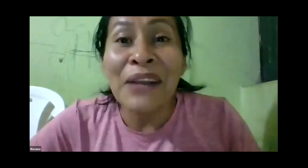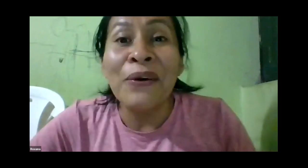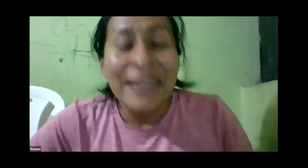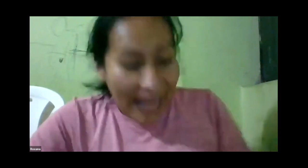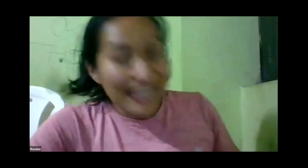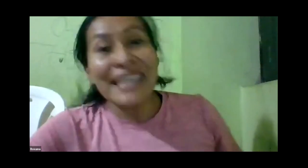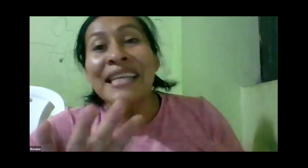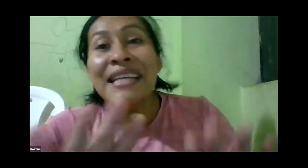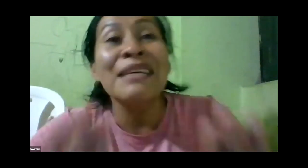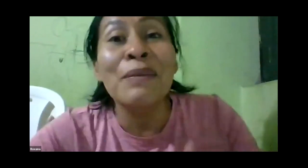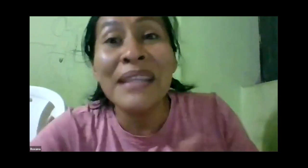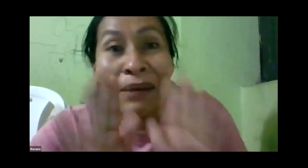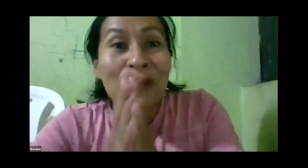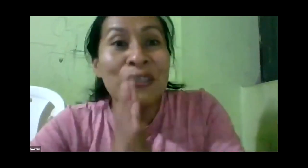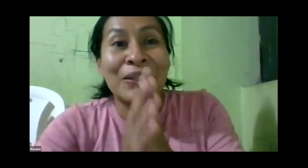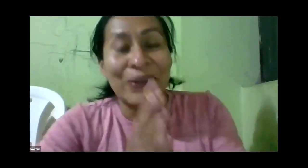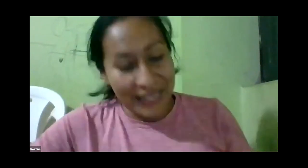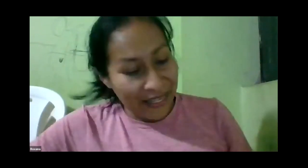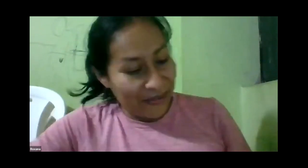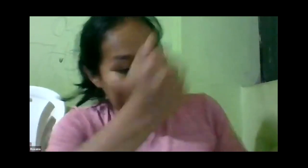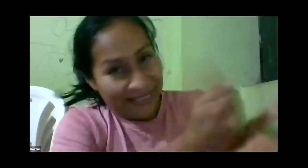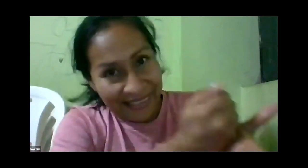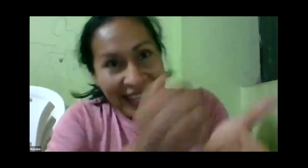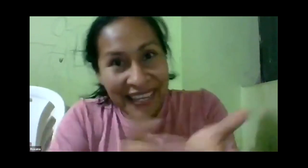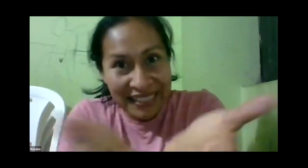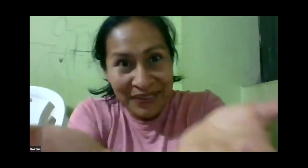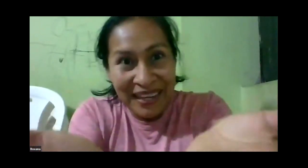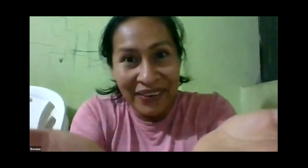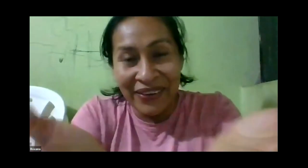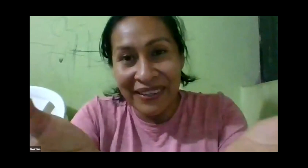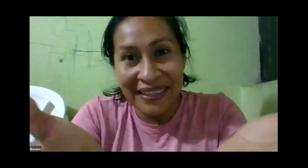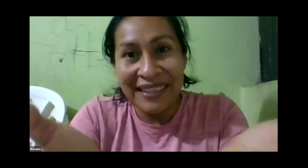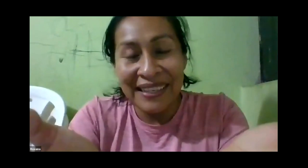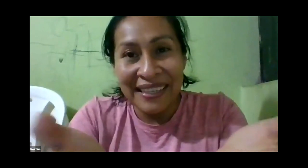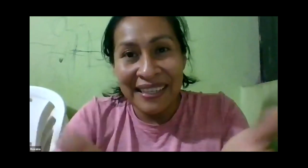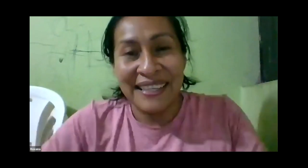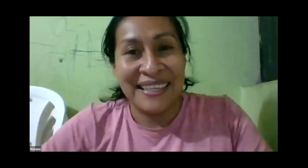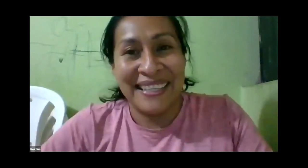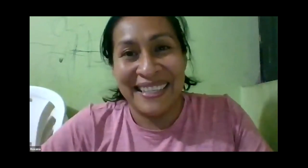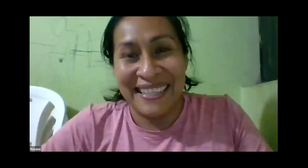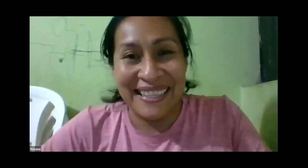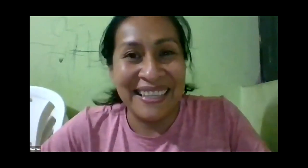su cargo ayayay así me olvidaba lo siento lo siento aquí está a su cargo